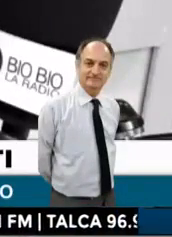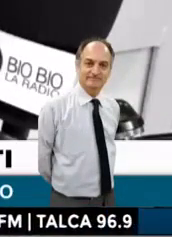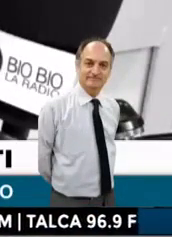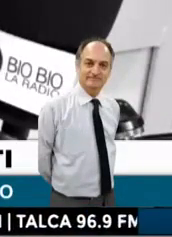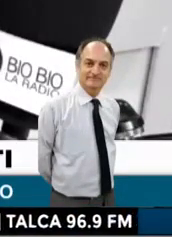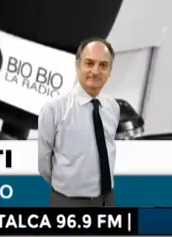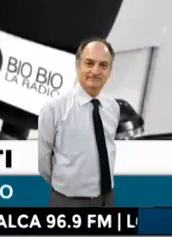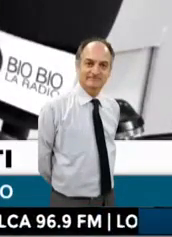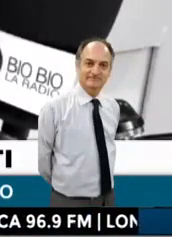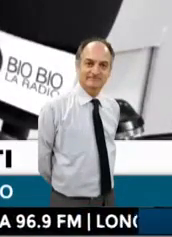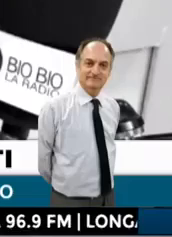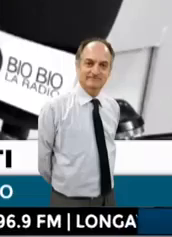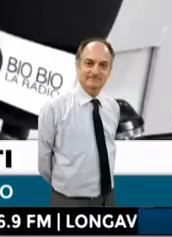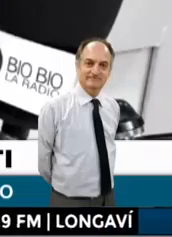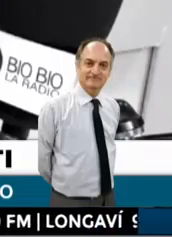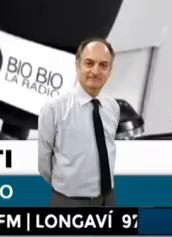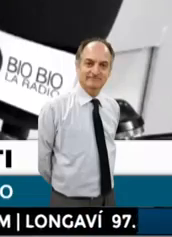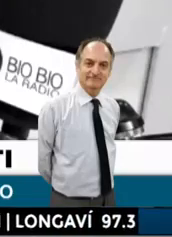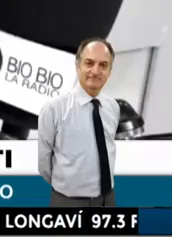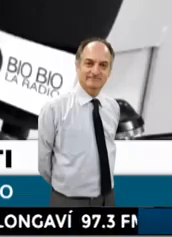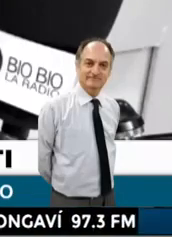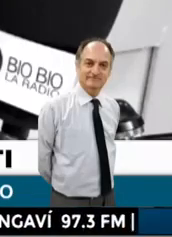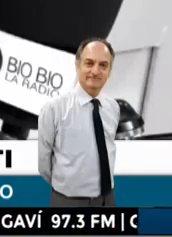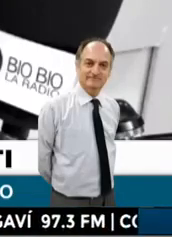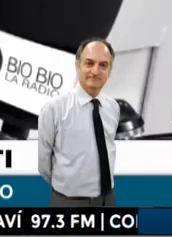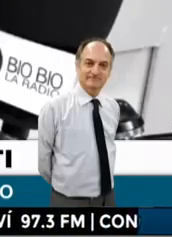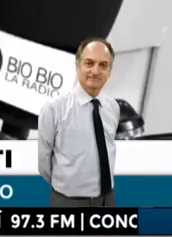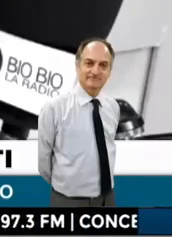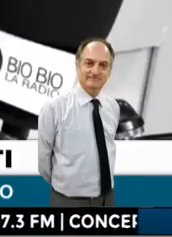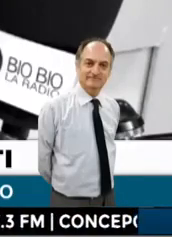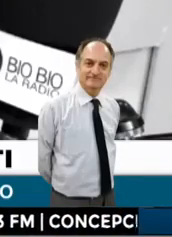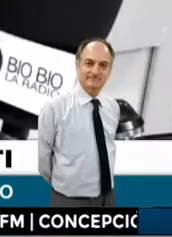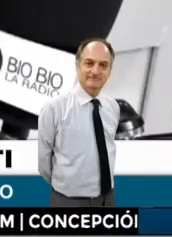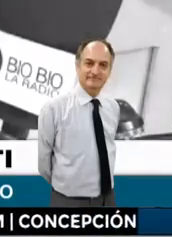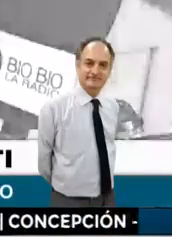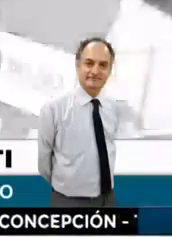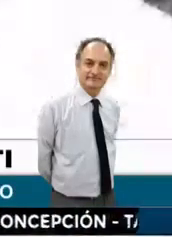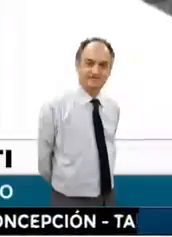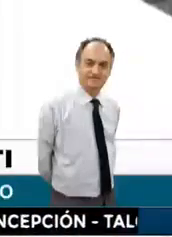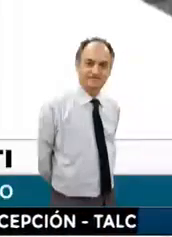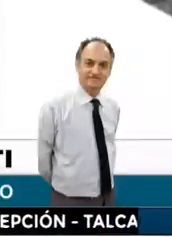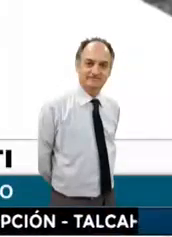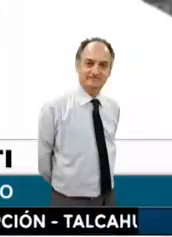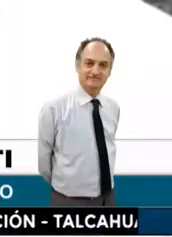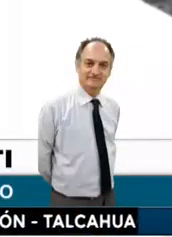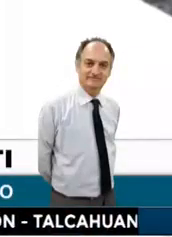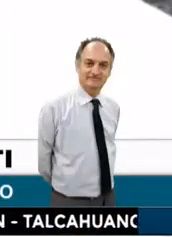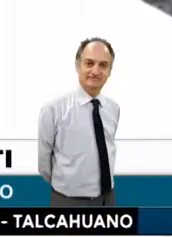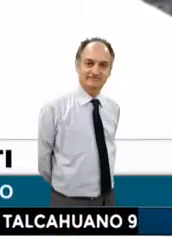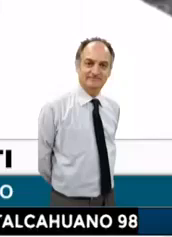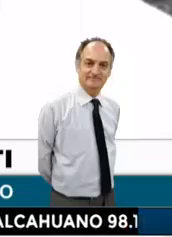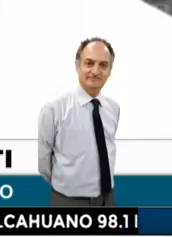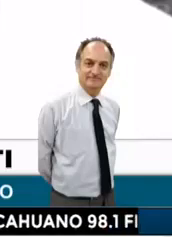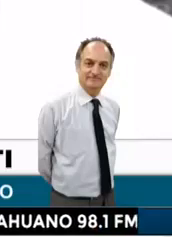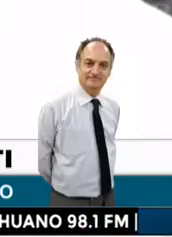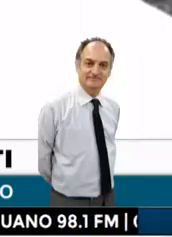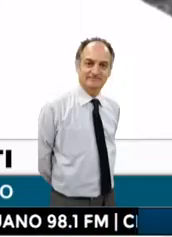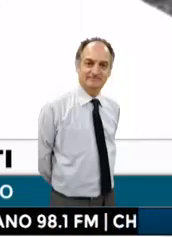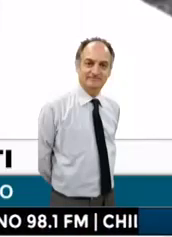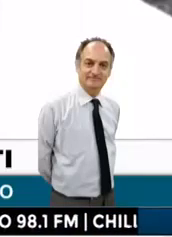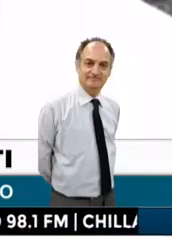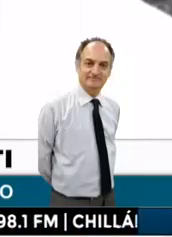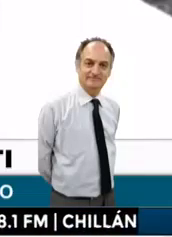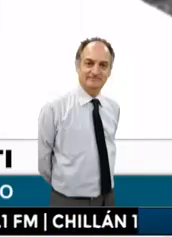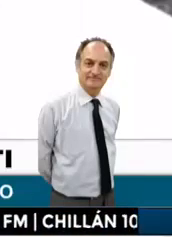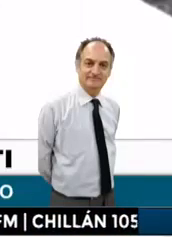primero en transmitir un congreso pleno, el primero en transmitir una parada militar, un hombre que hizo carrera en el exterior, que dejó la vara